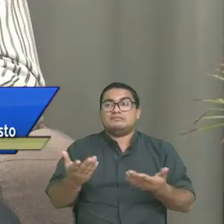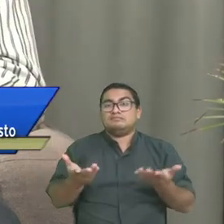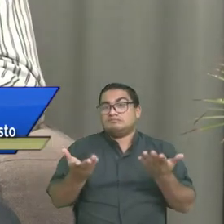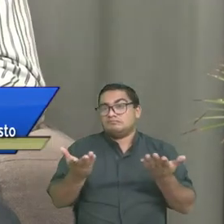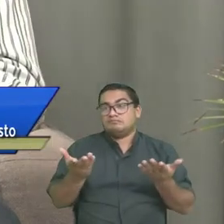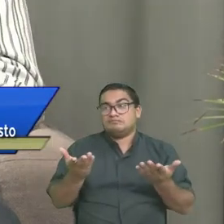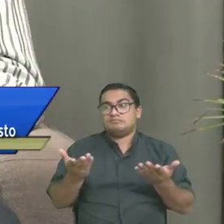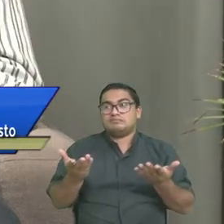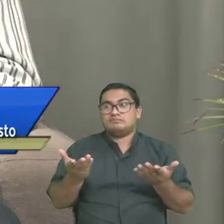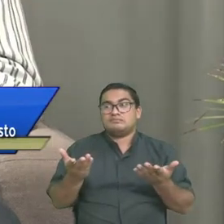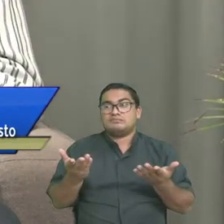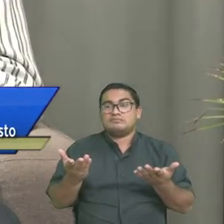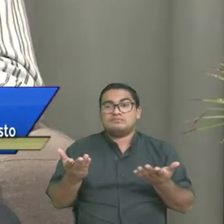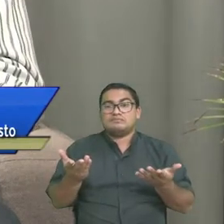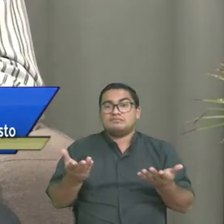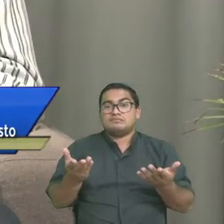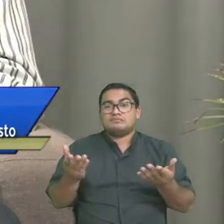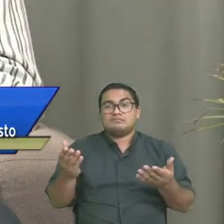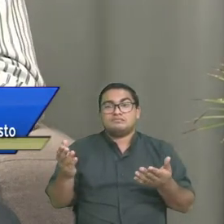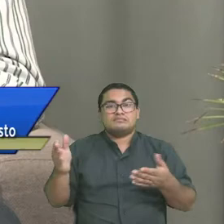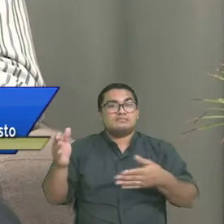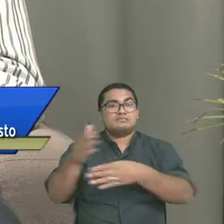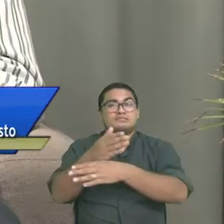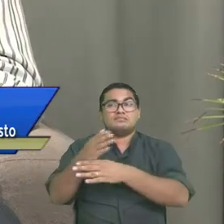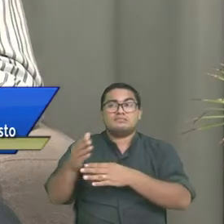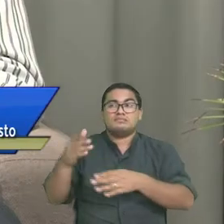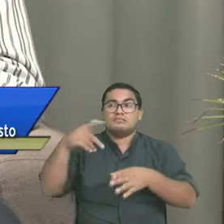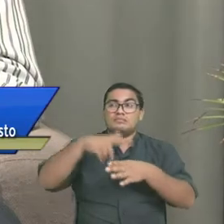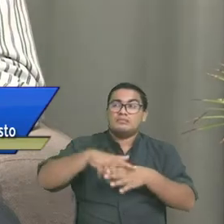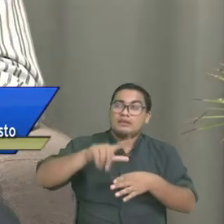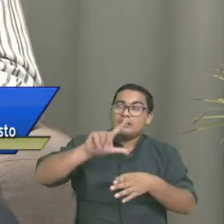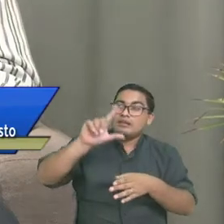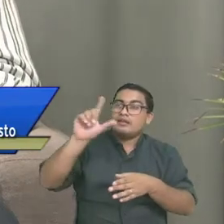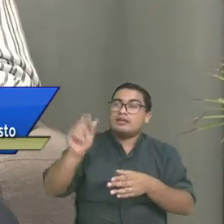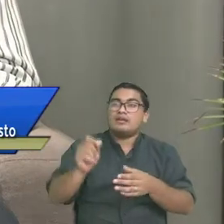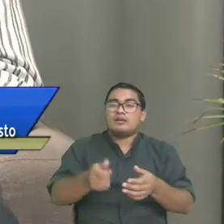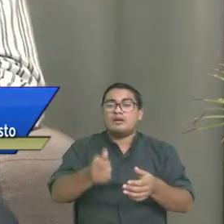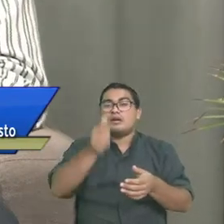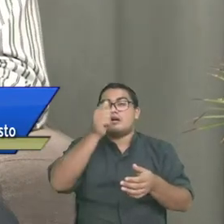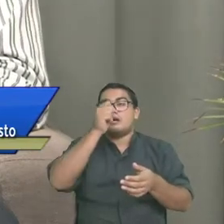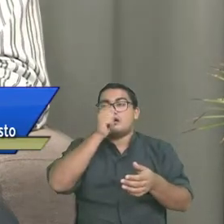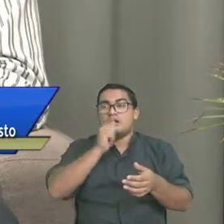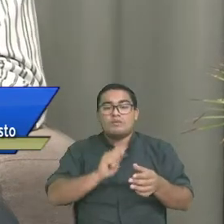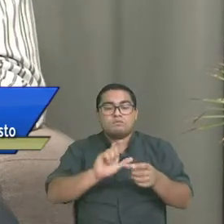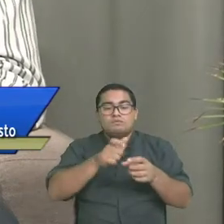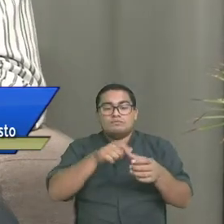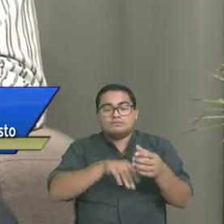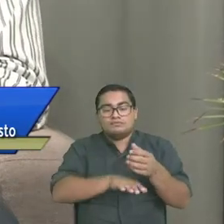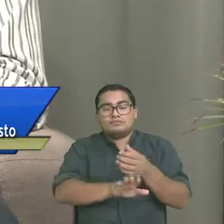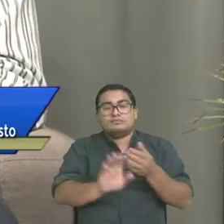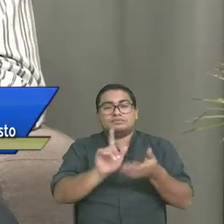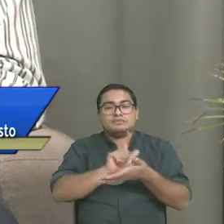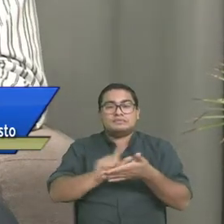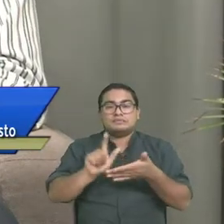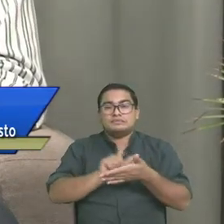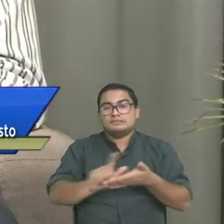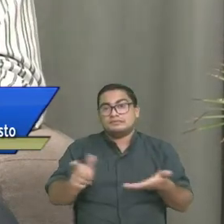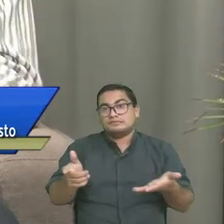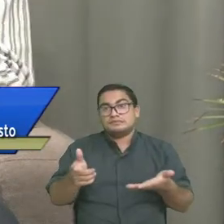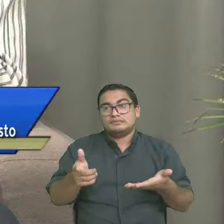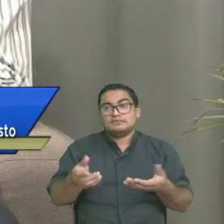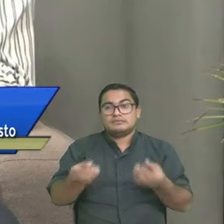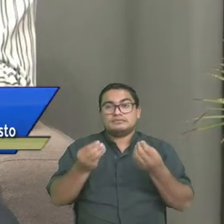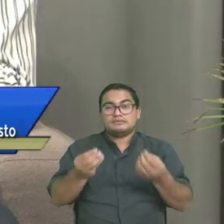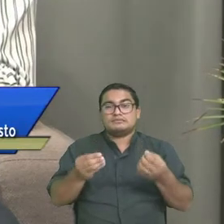energía, titulación urbana y rural, agua potable y alcantarillado sanitario. Que también, o